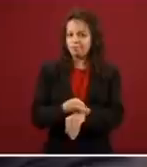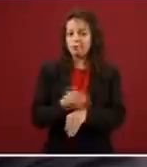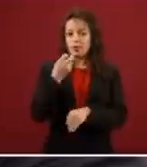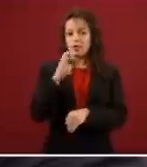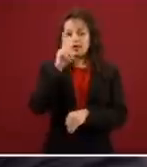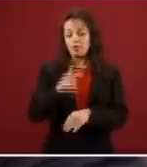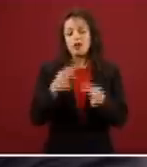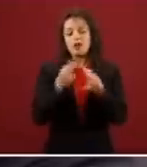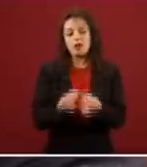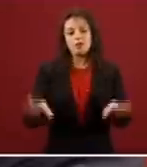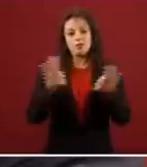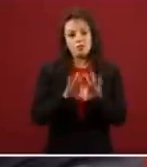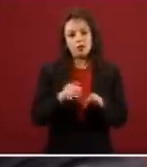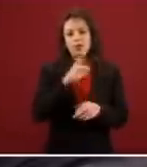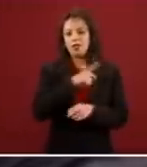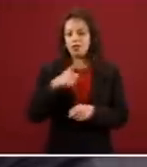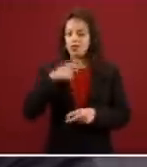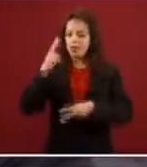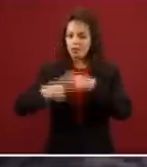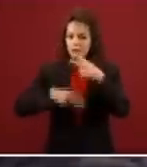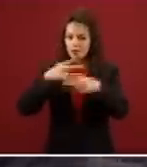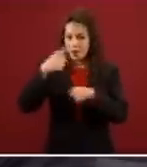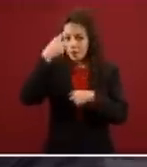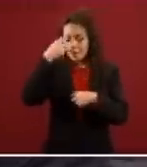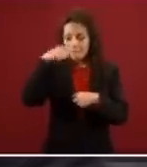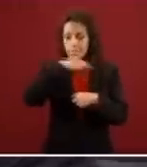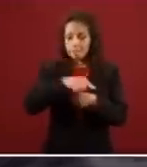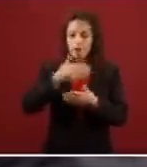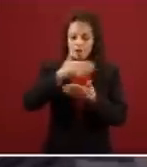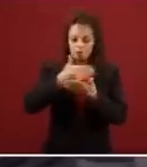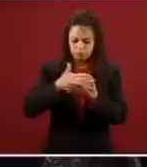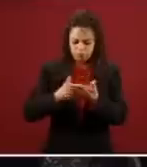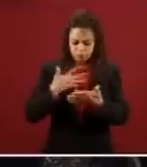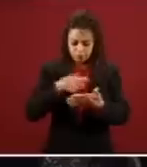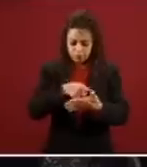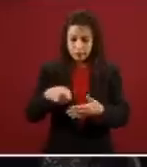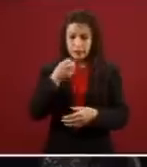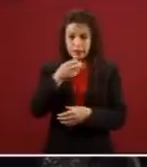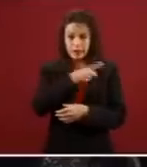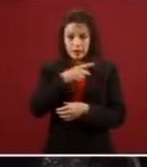presenten, regularicen su situación y, como mencionaba nuestro señor presidente,